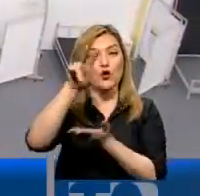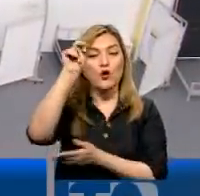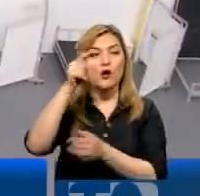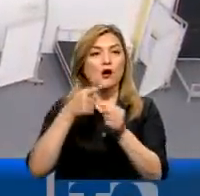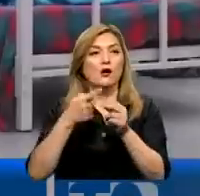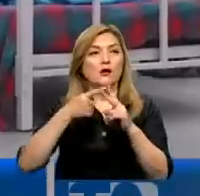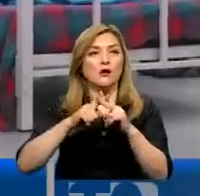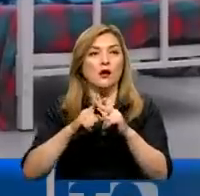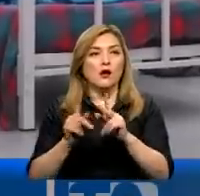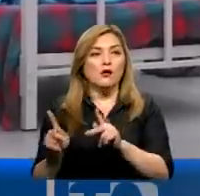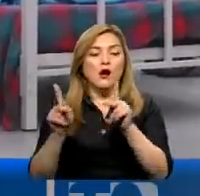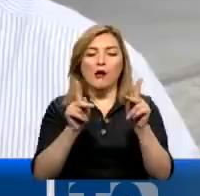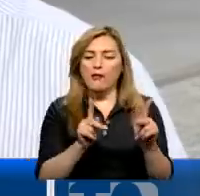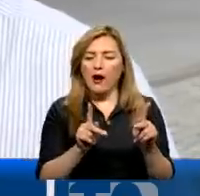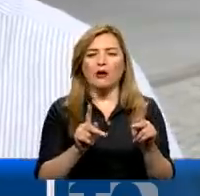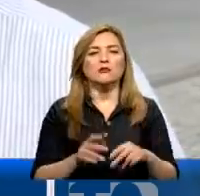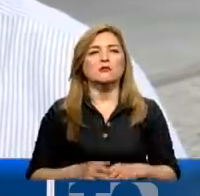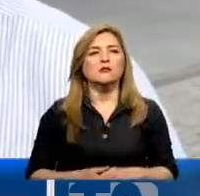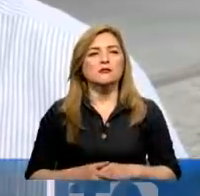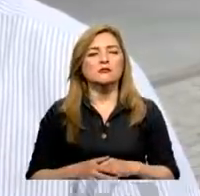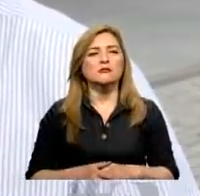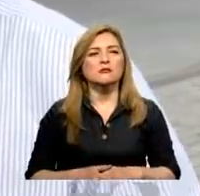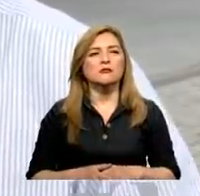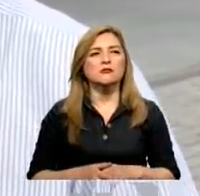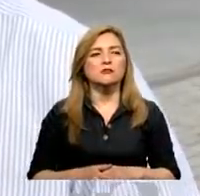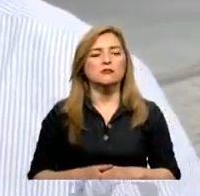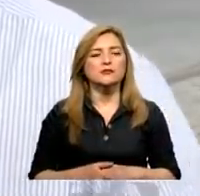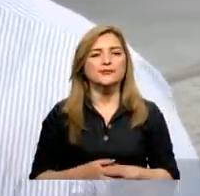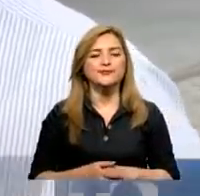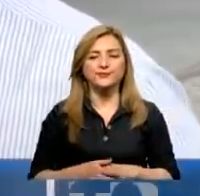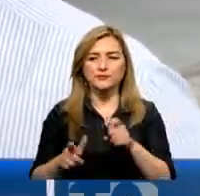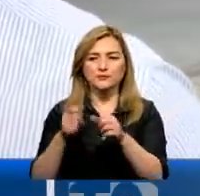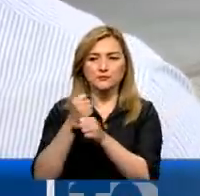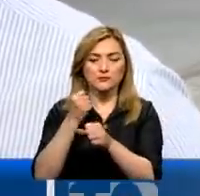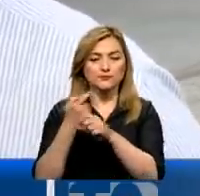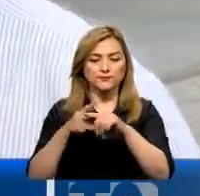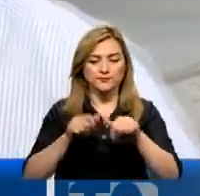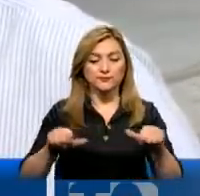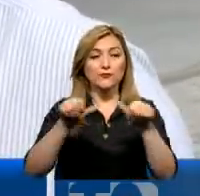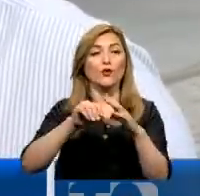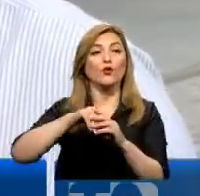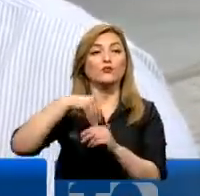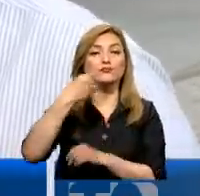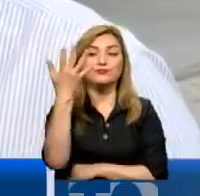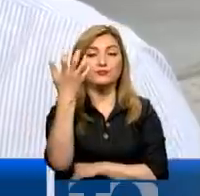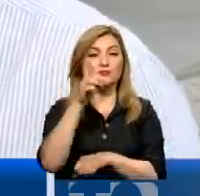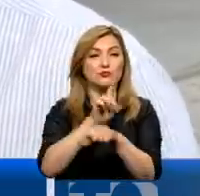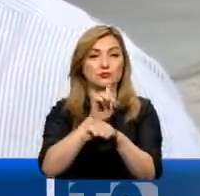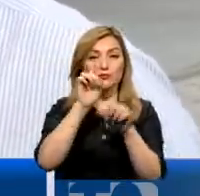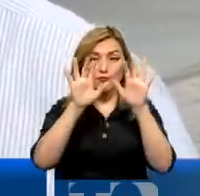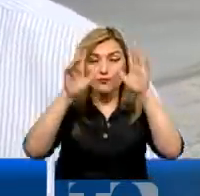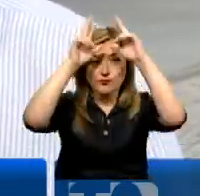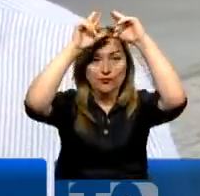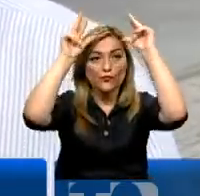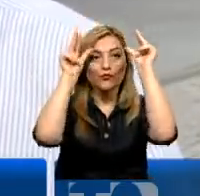se empezó con un plan de contingencia. Del personal que se encuentra laborando en las áreas periféricas, 15 médicos y 10